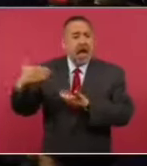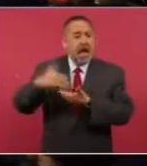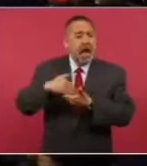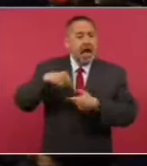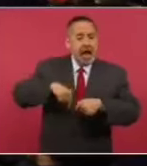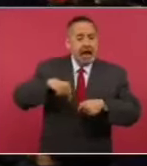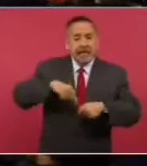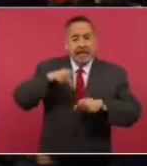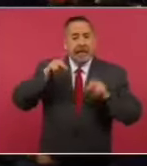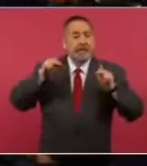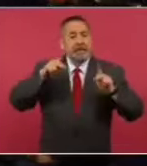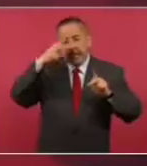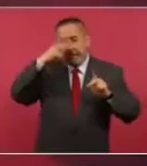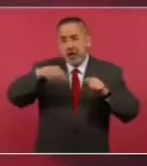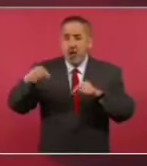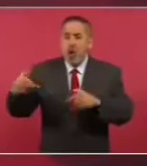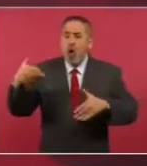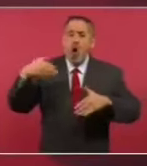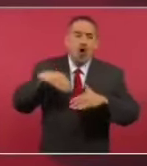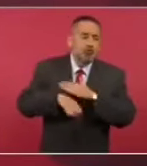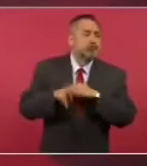México